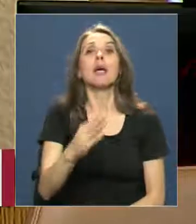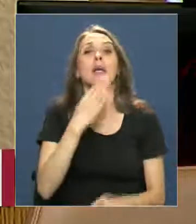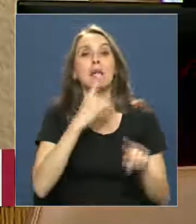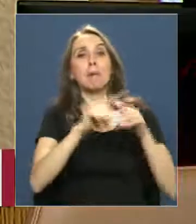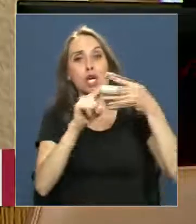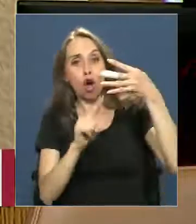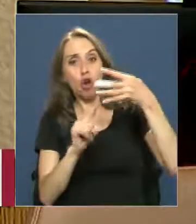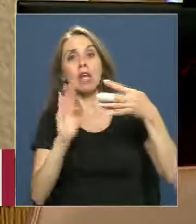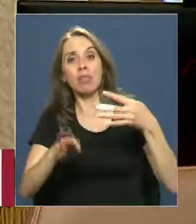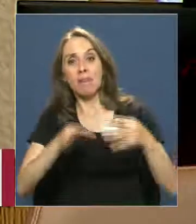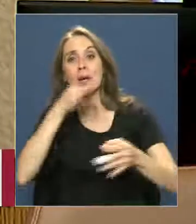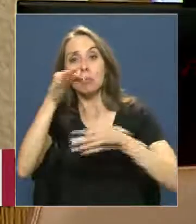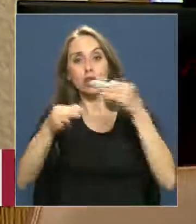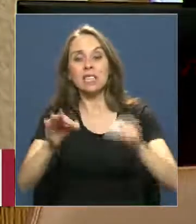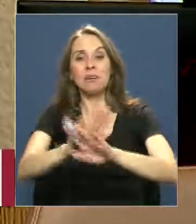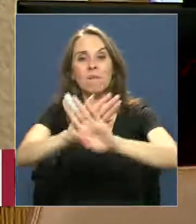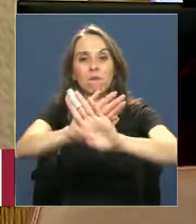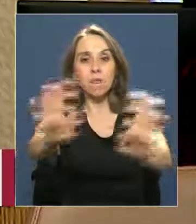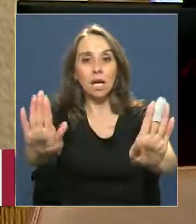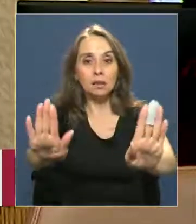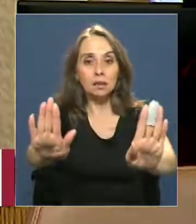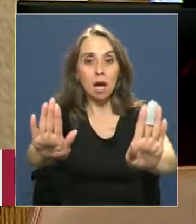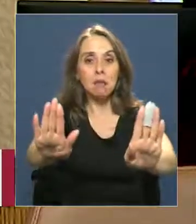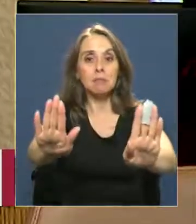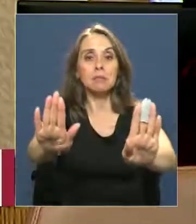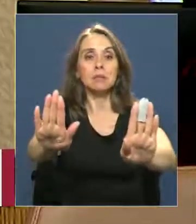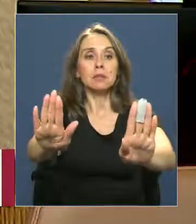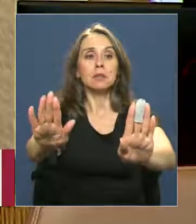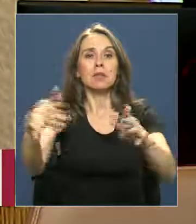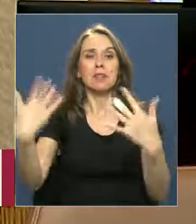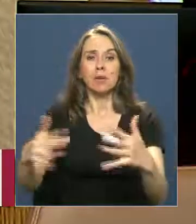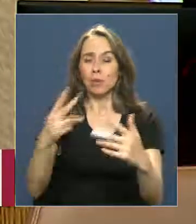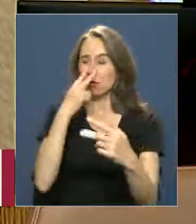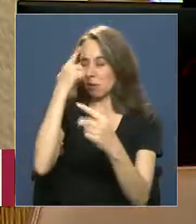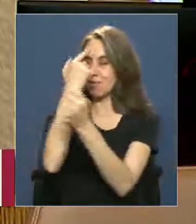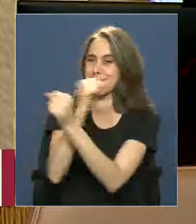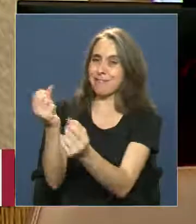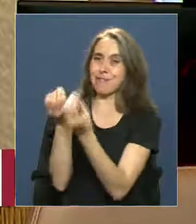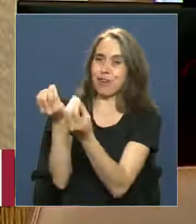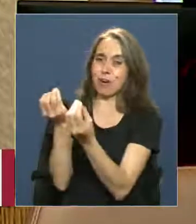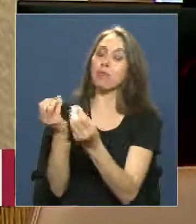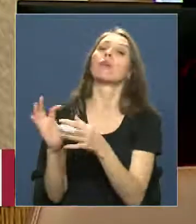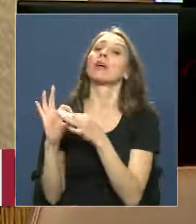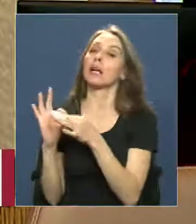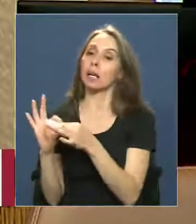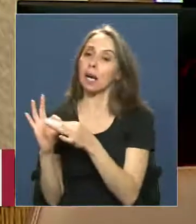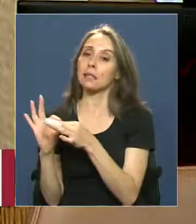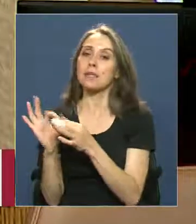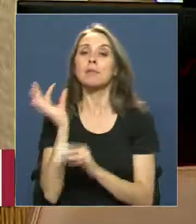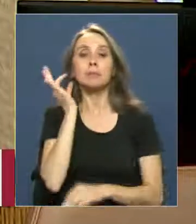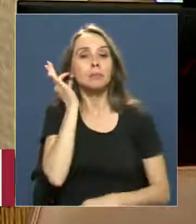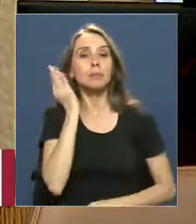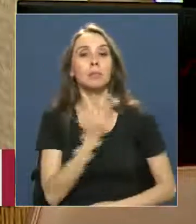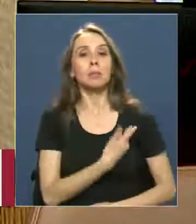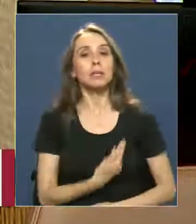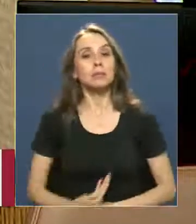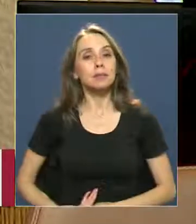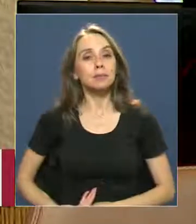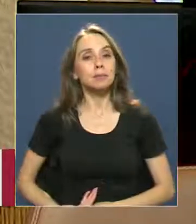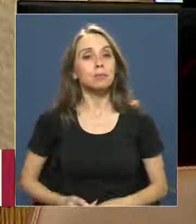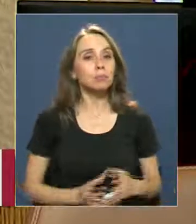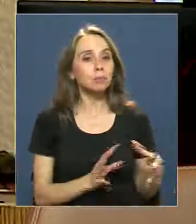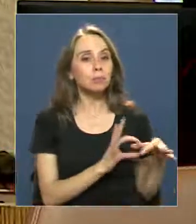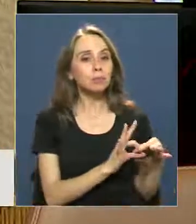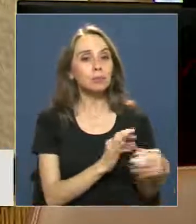nombradas en esta sala. Basta de tamaña aberración. Gracias, Presidenta. Muchas